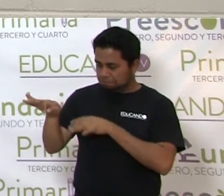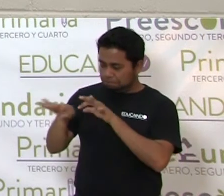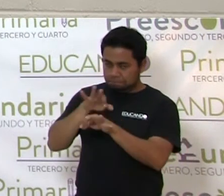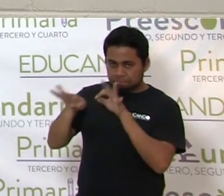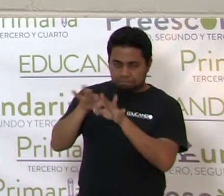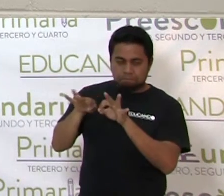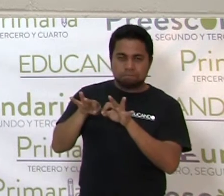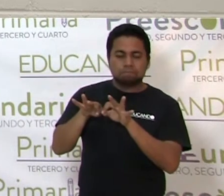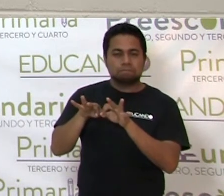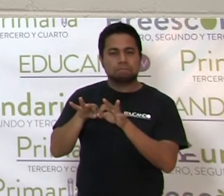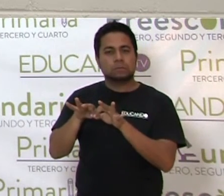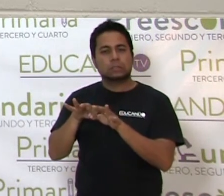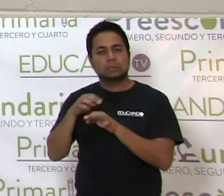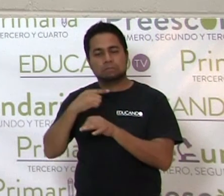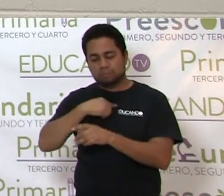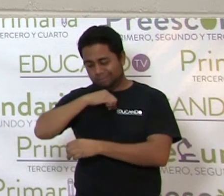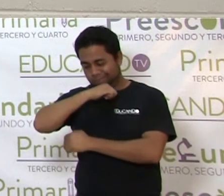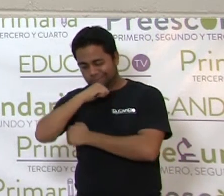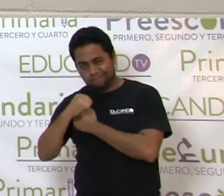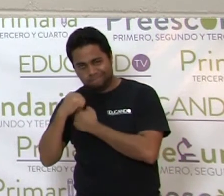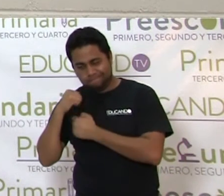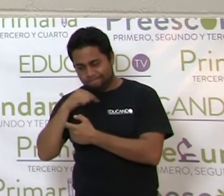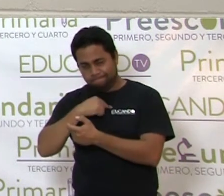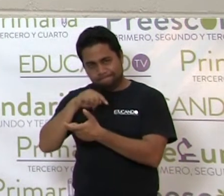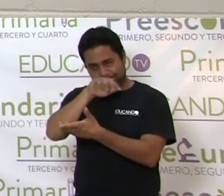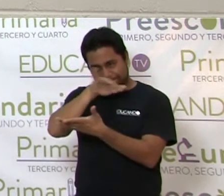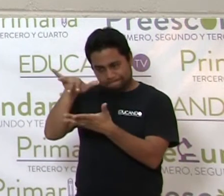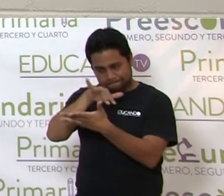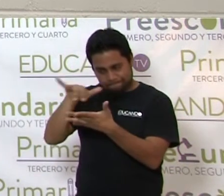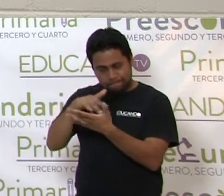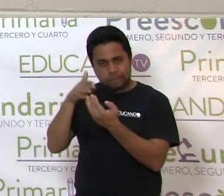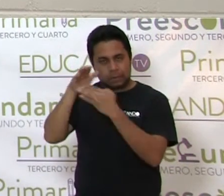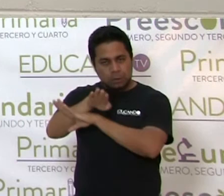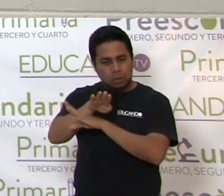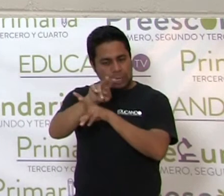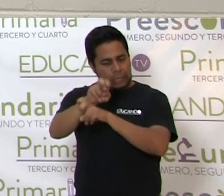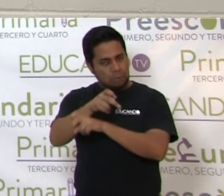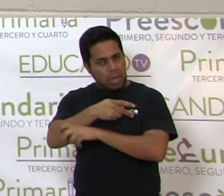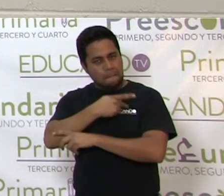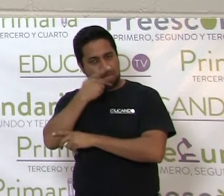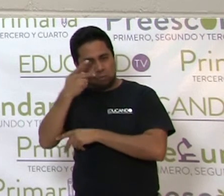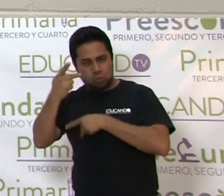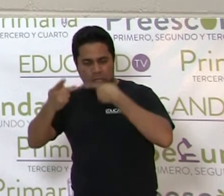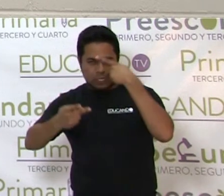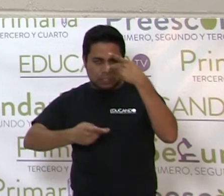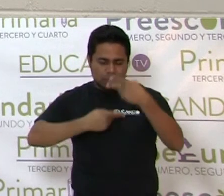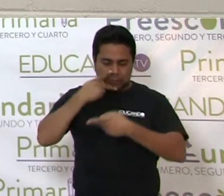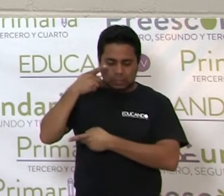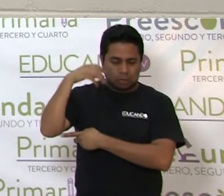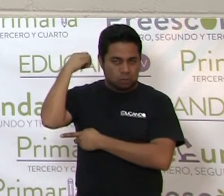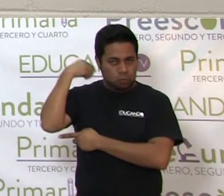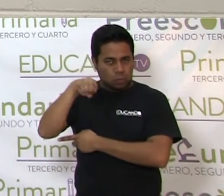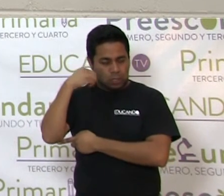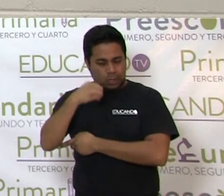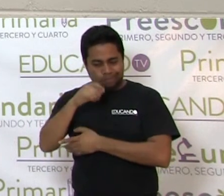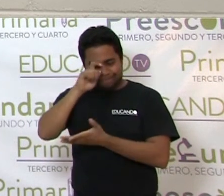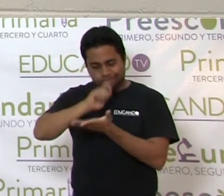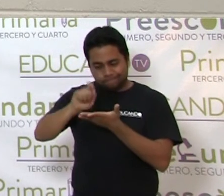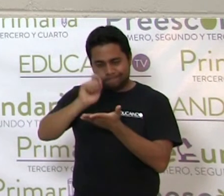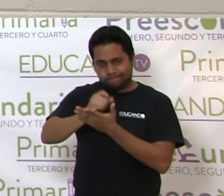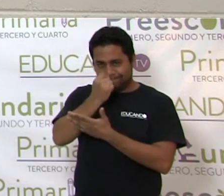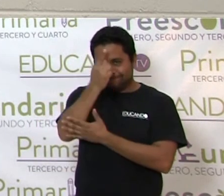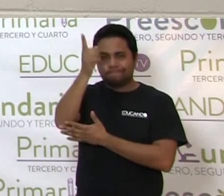a coleccionar mis textos relacionados con la poesía oaxaqueña escrita